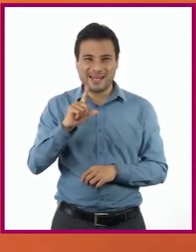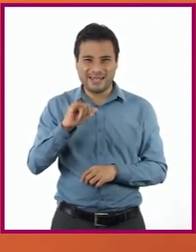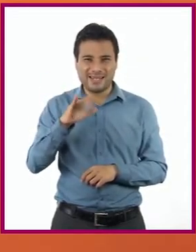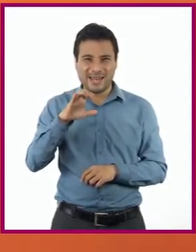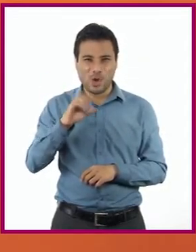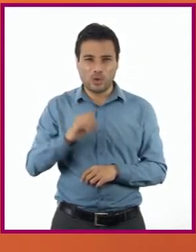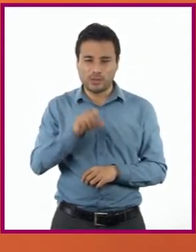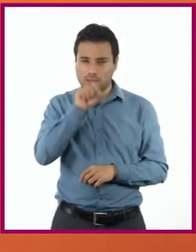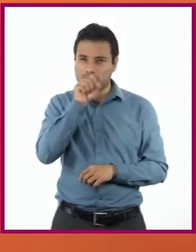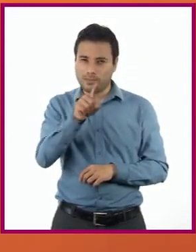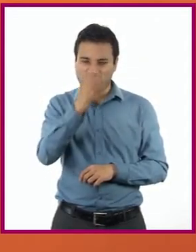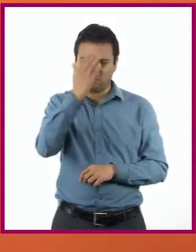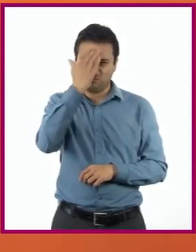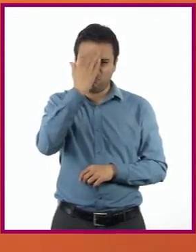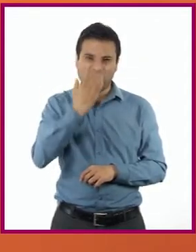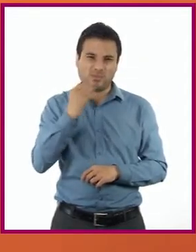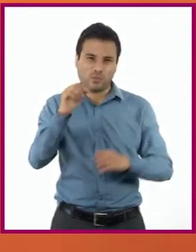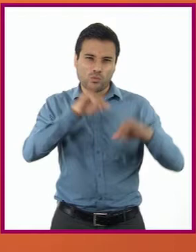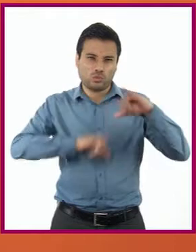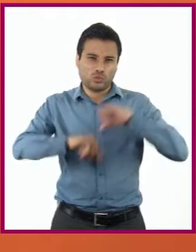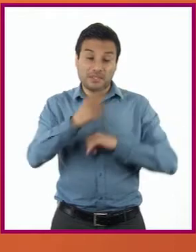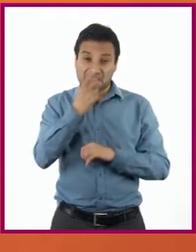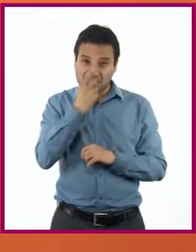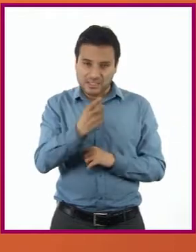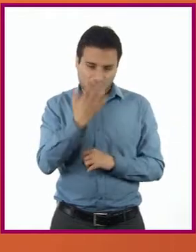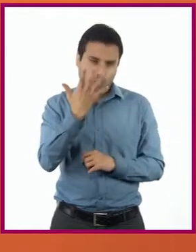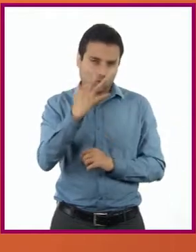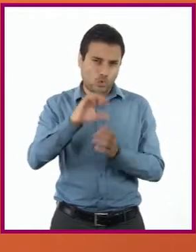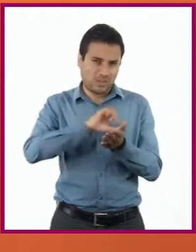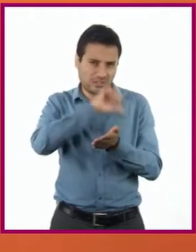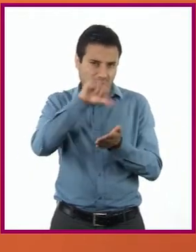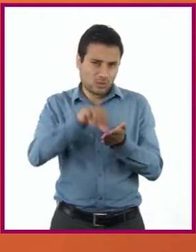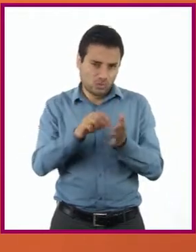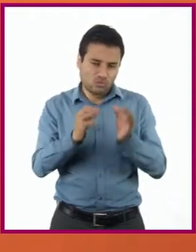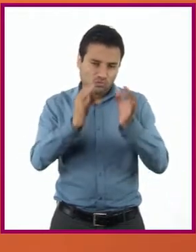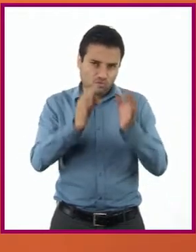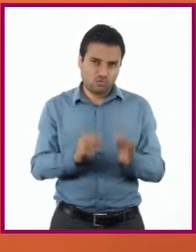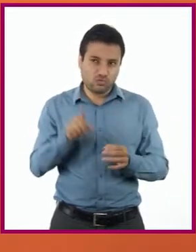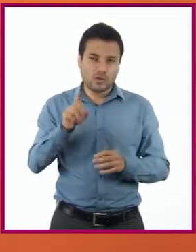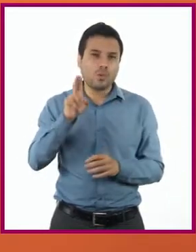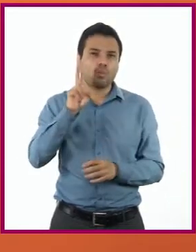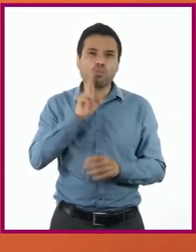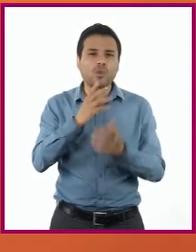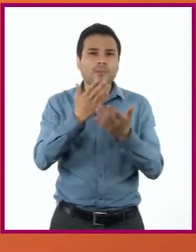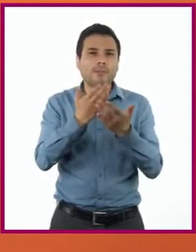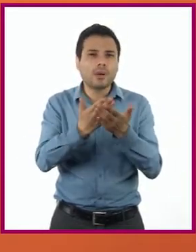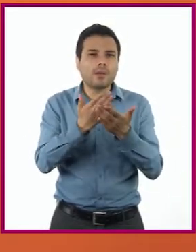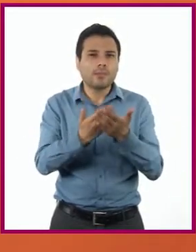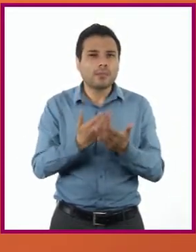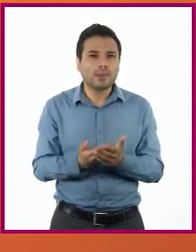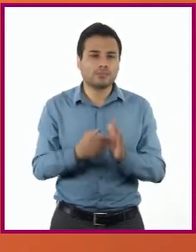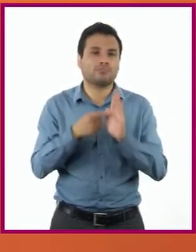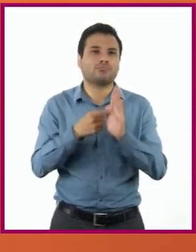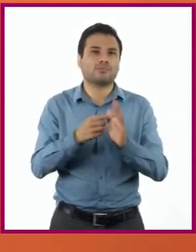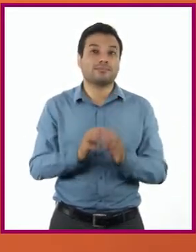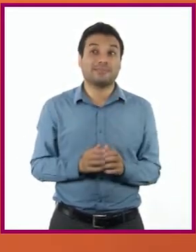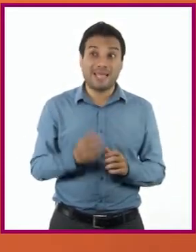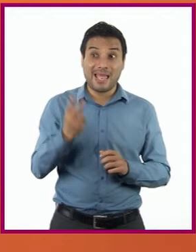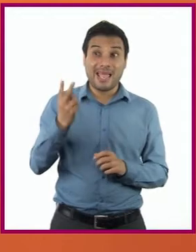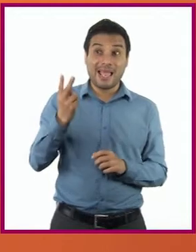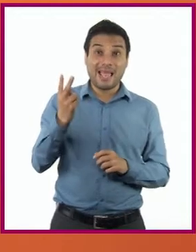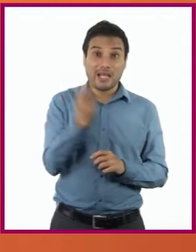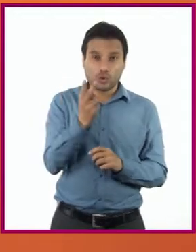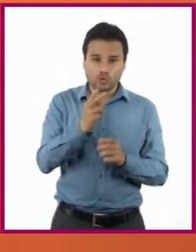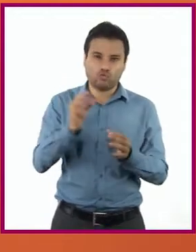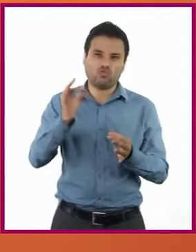de gran renombre que apoyaba la teoría heliocéntrica y brindó muchas evidencias que la sustentaban, fueron juzgados